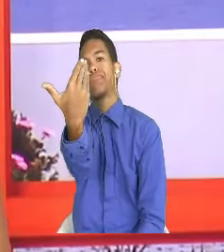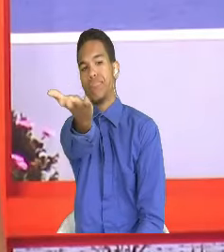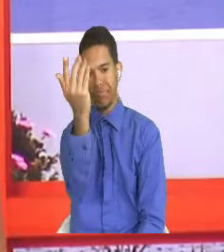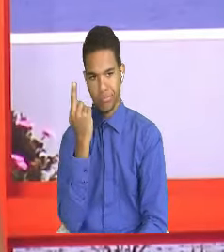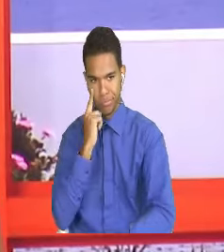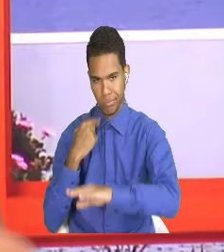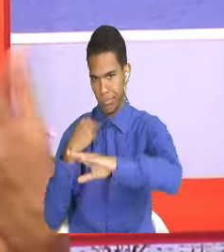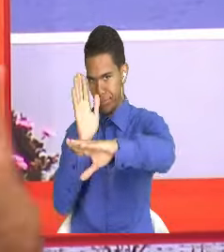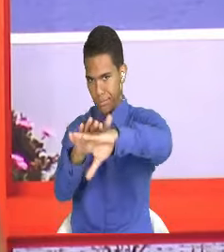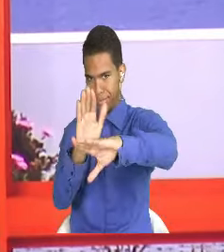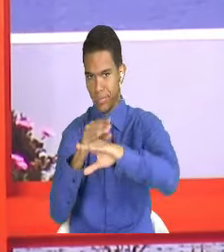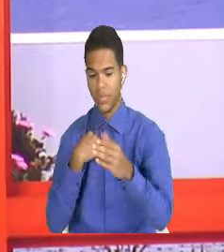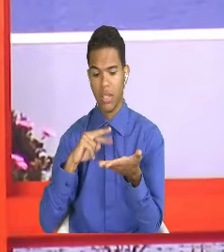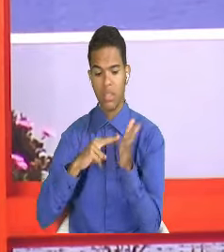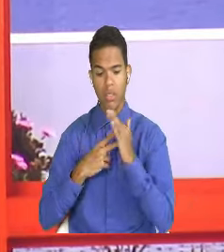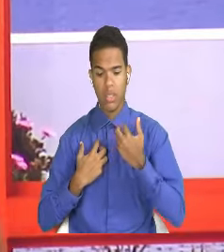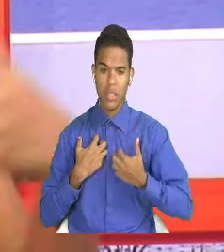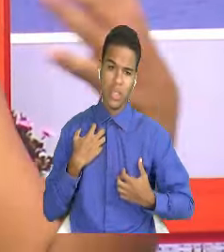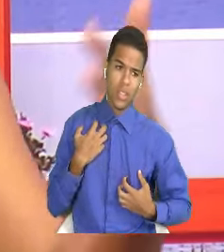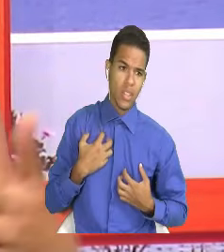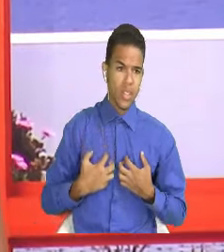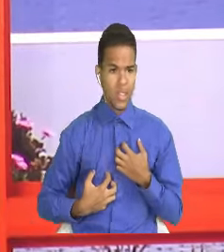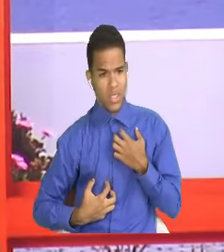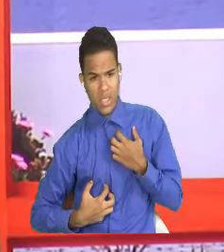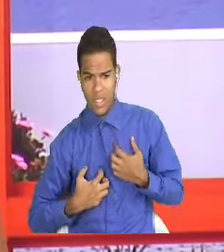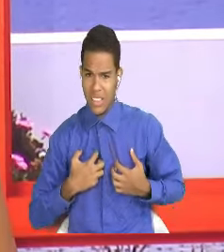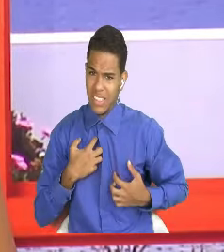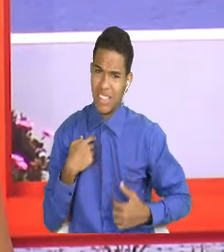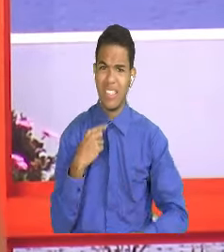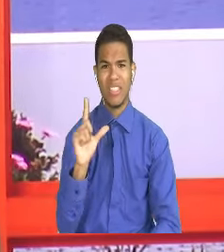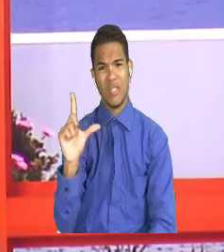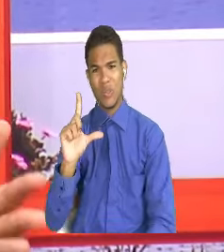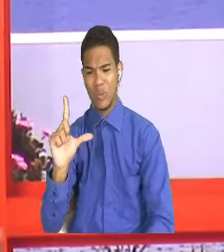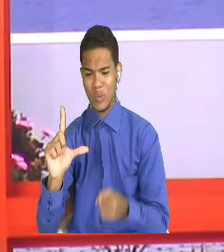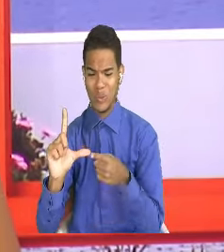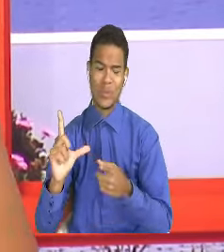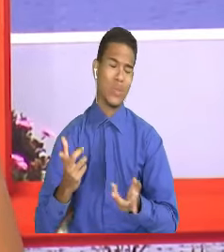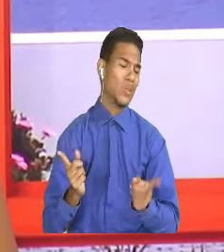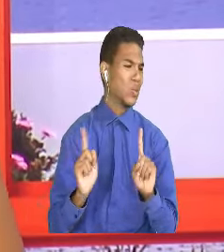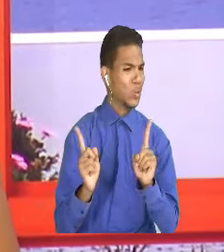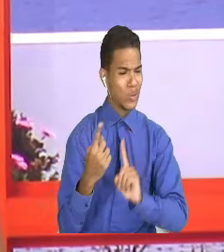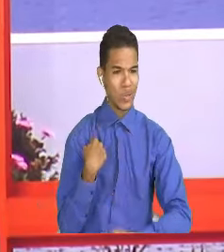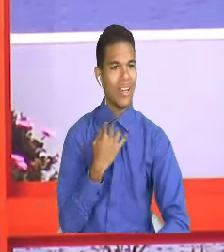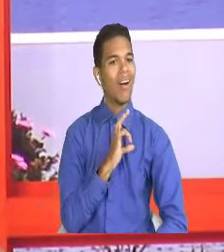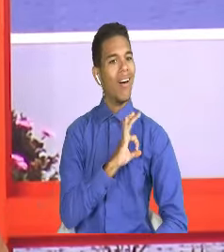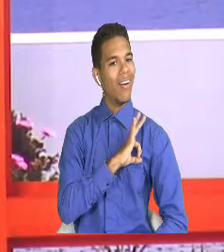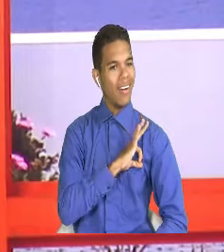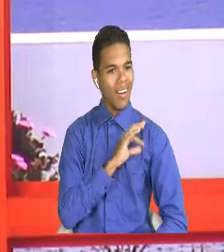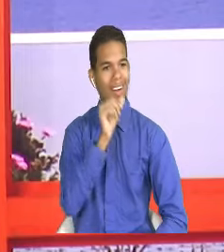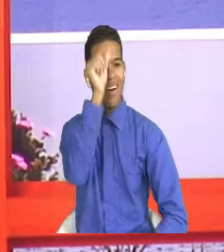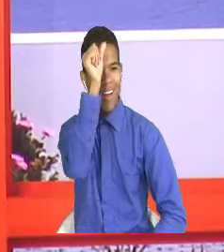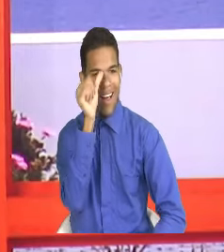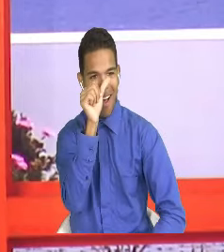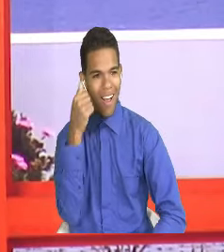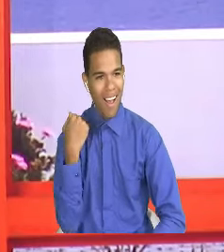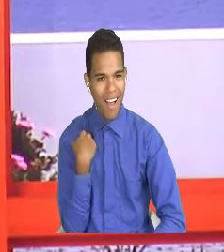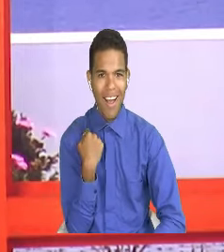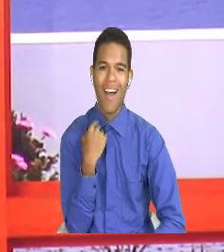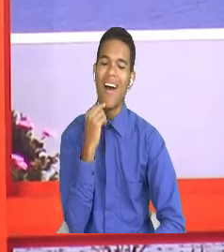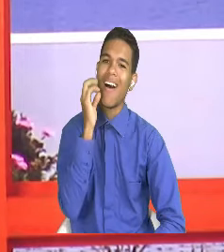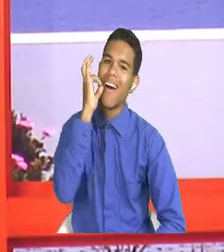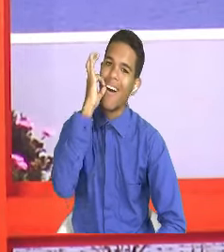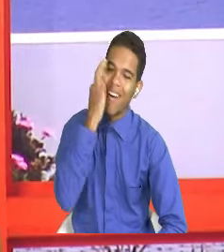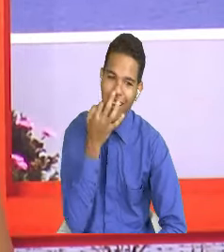existe con el empezar la semana, con el cambio que sucede con el fin de semana, las personas tienden como el deseo